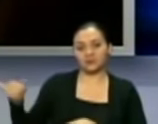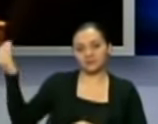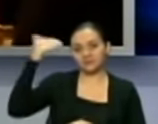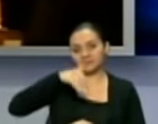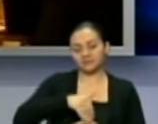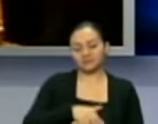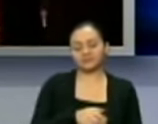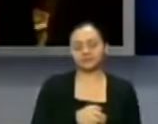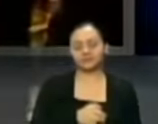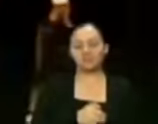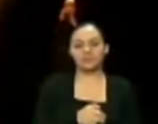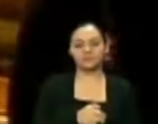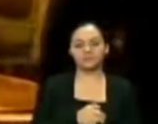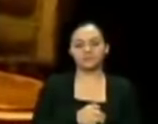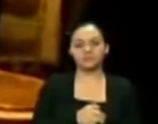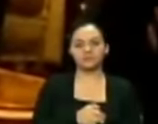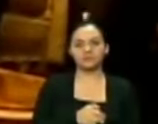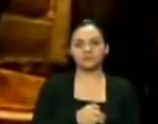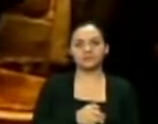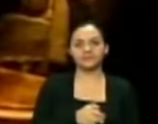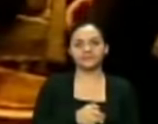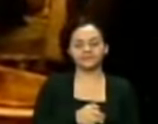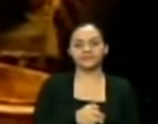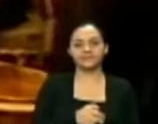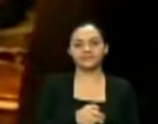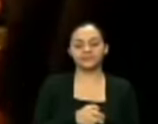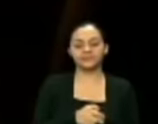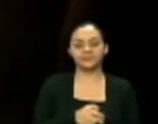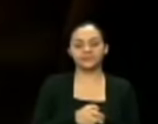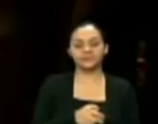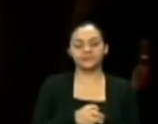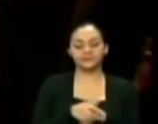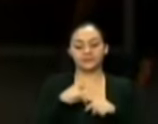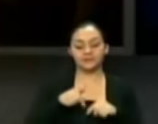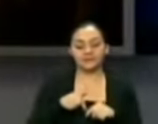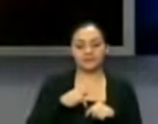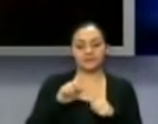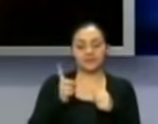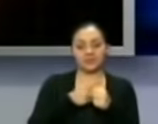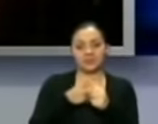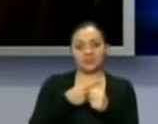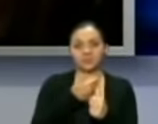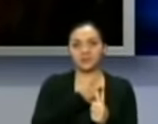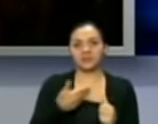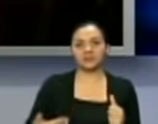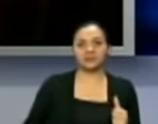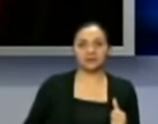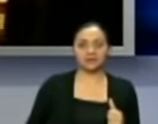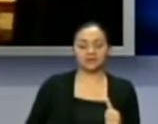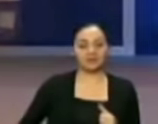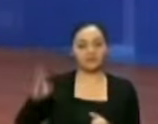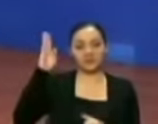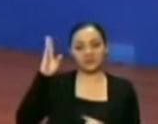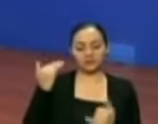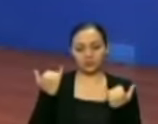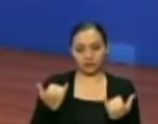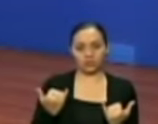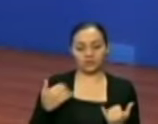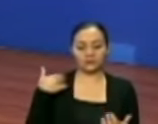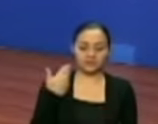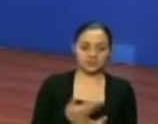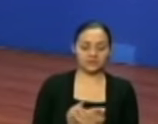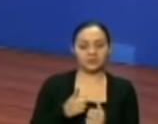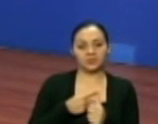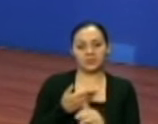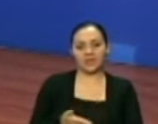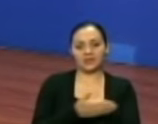nosotros dentro de esta cuarta cumbre. Una de las primeras, podríamos decirlo así, es Dilma Rousseff en esta reunión de trabajo,